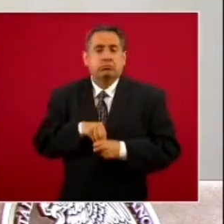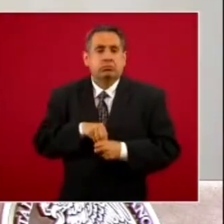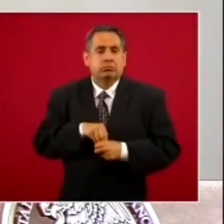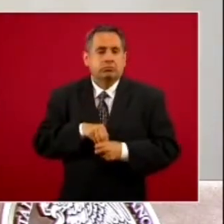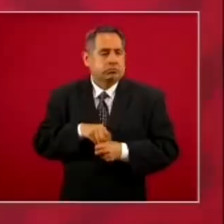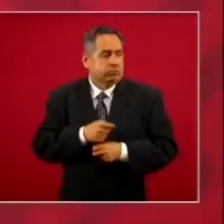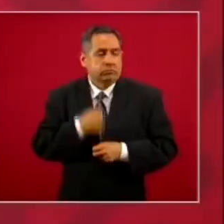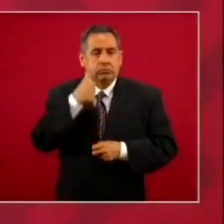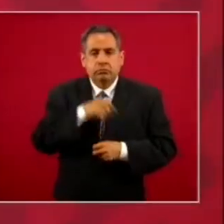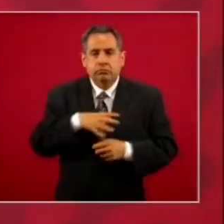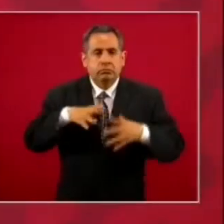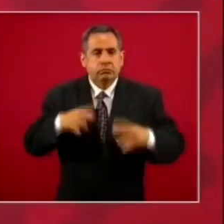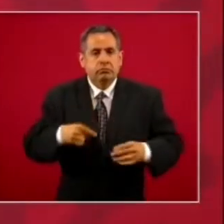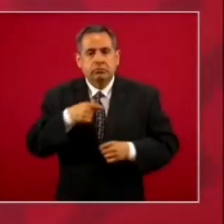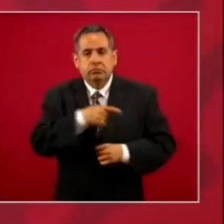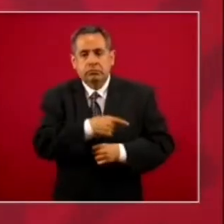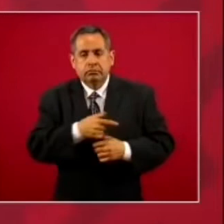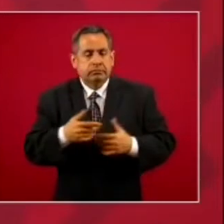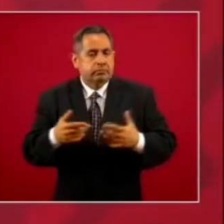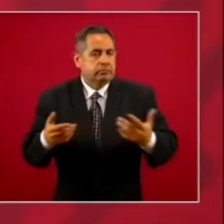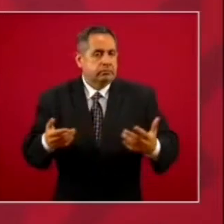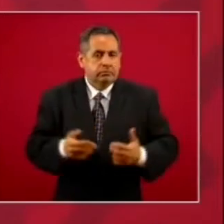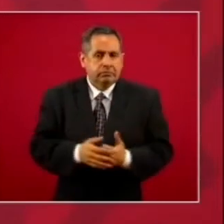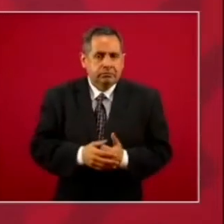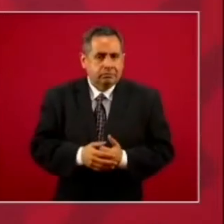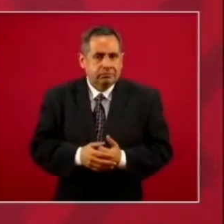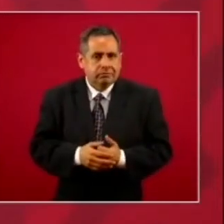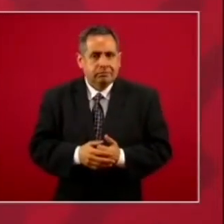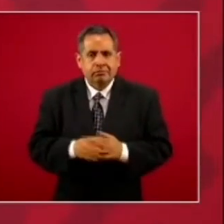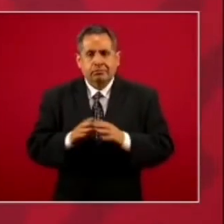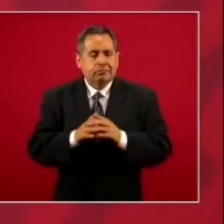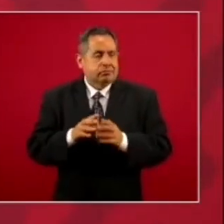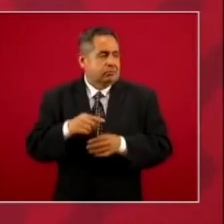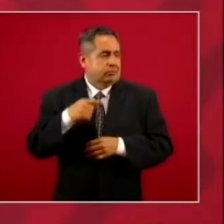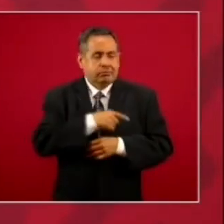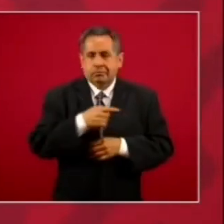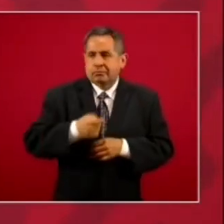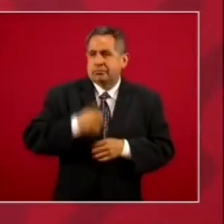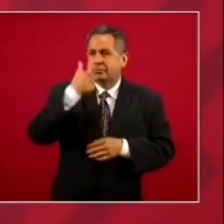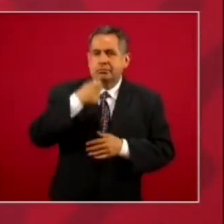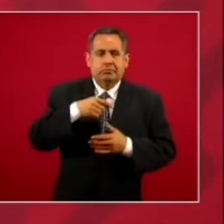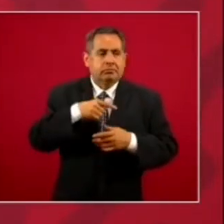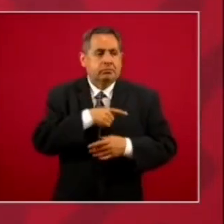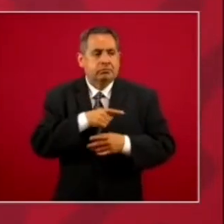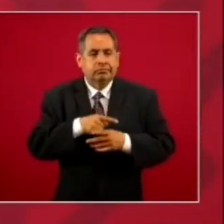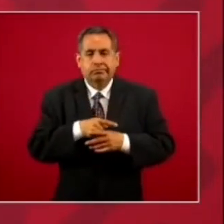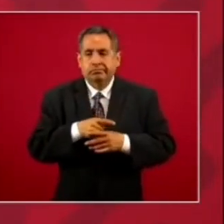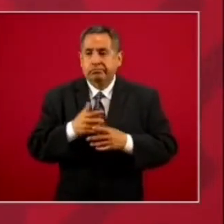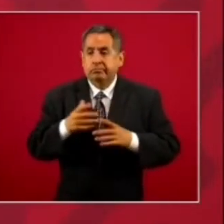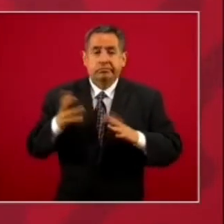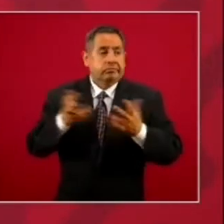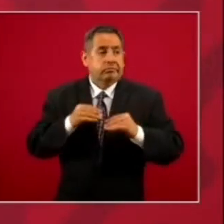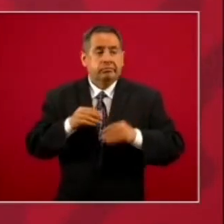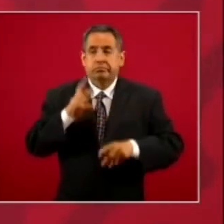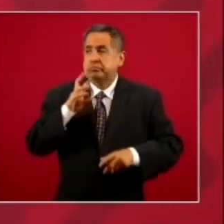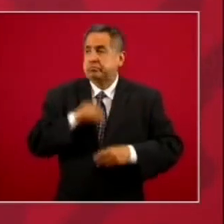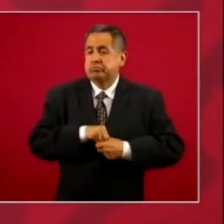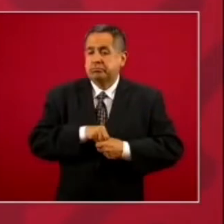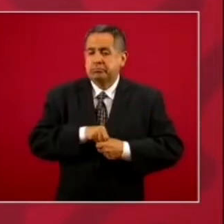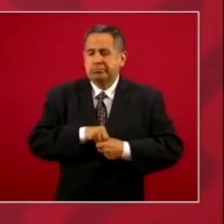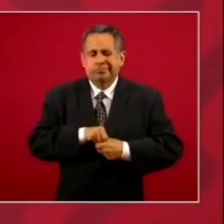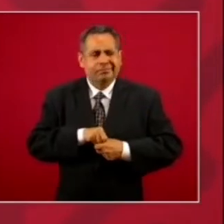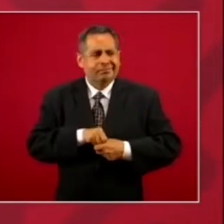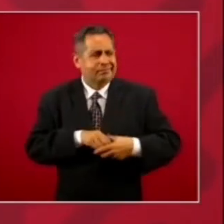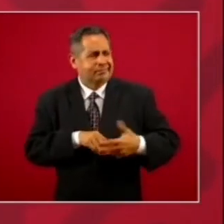aparición en público, es decir, su primer actuación.